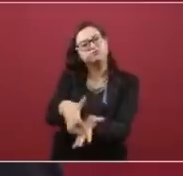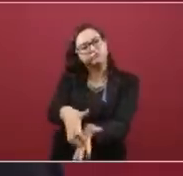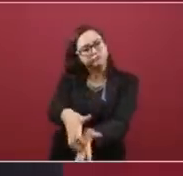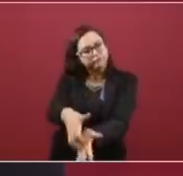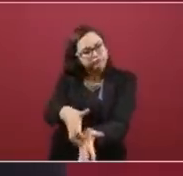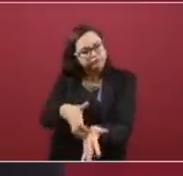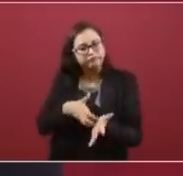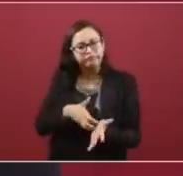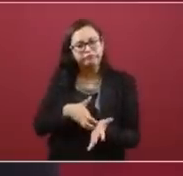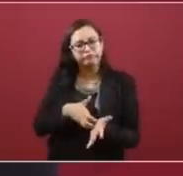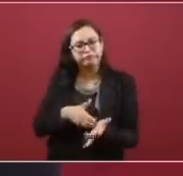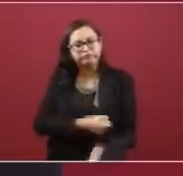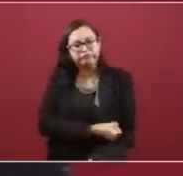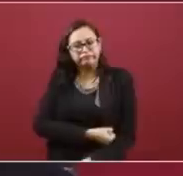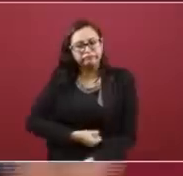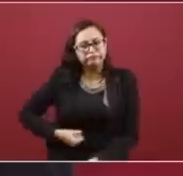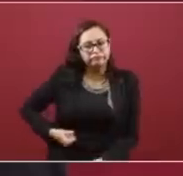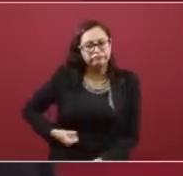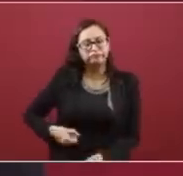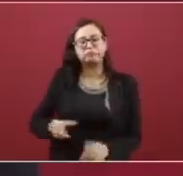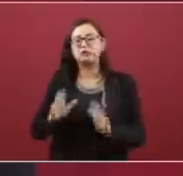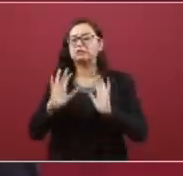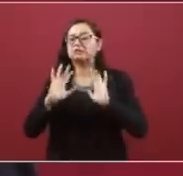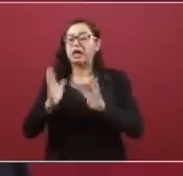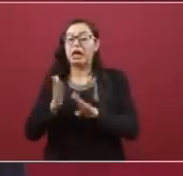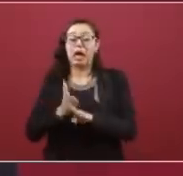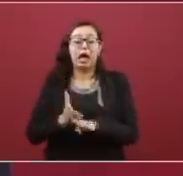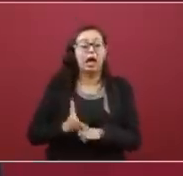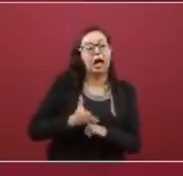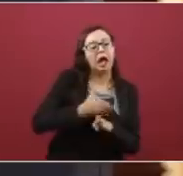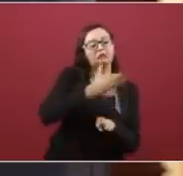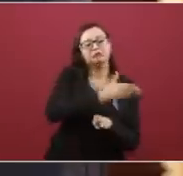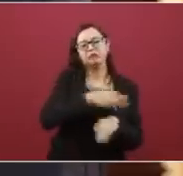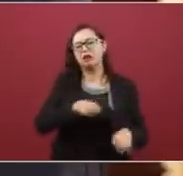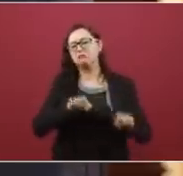Ya toda la parafernalia del poder